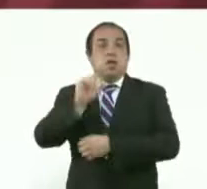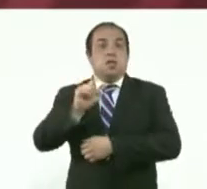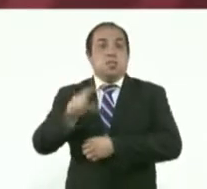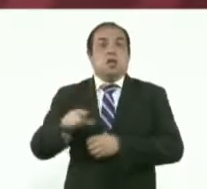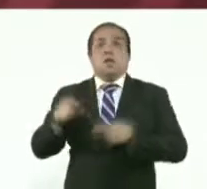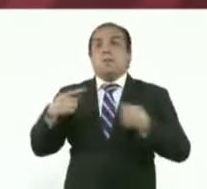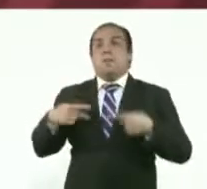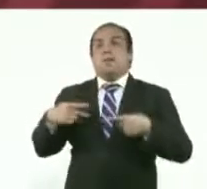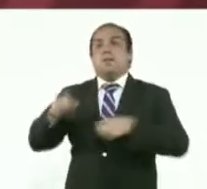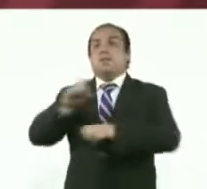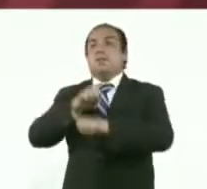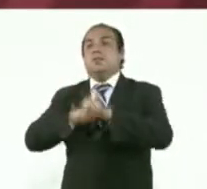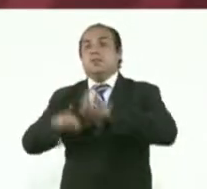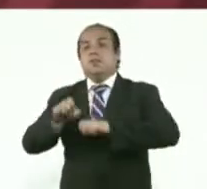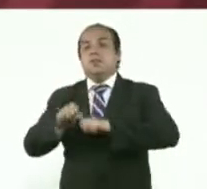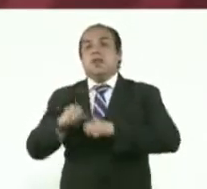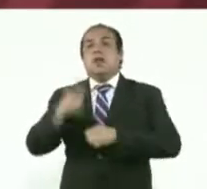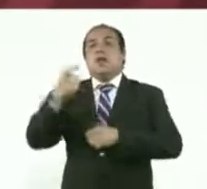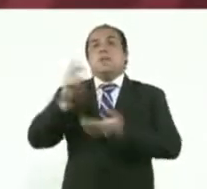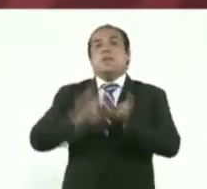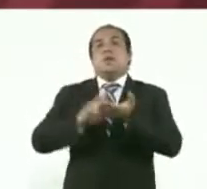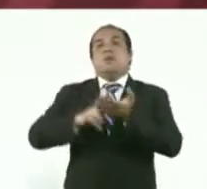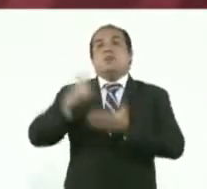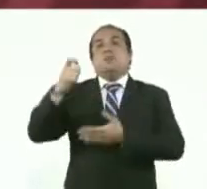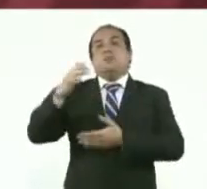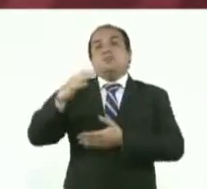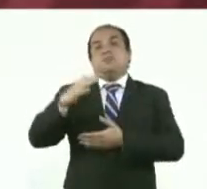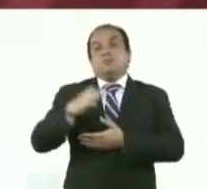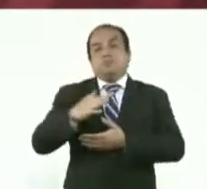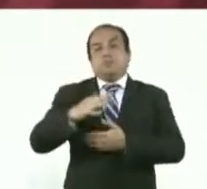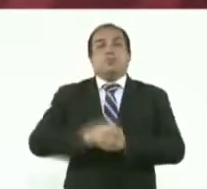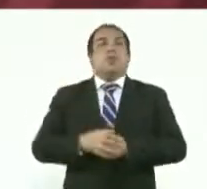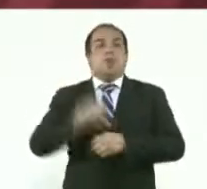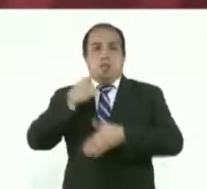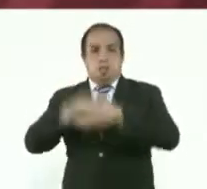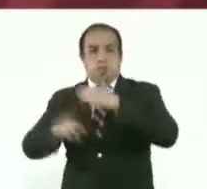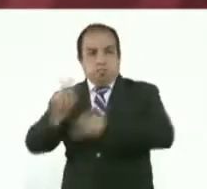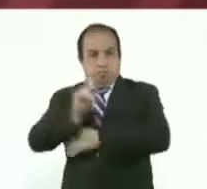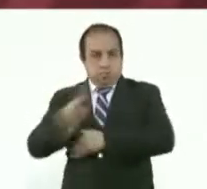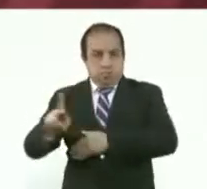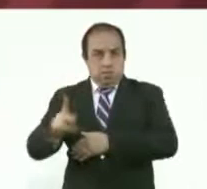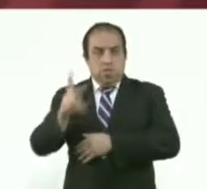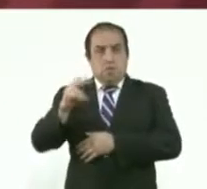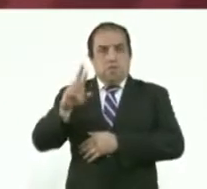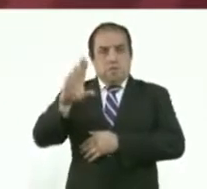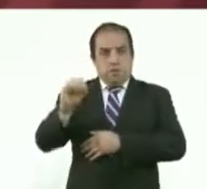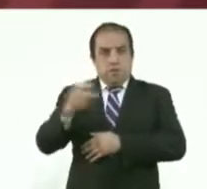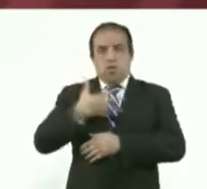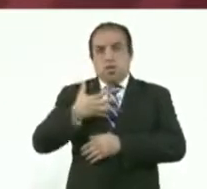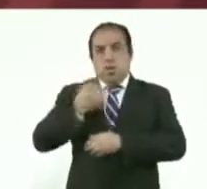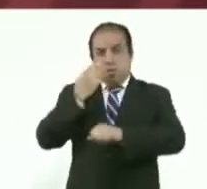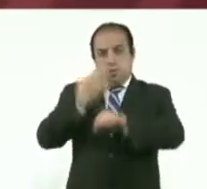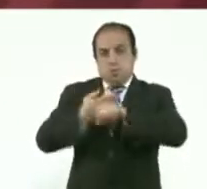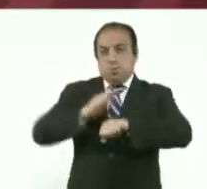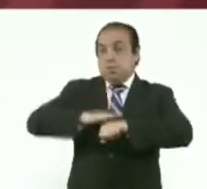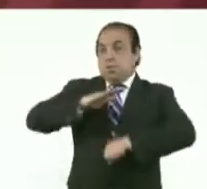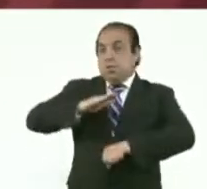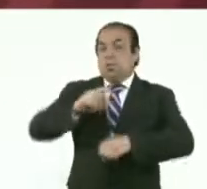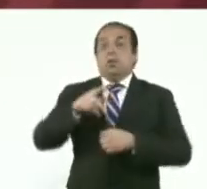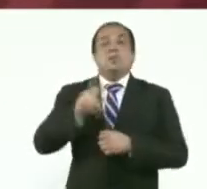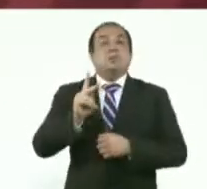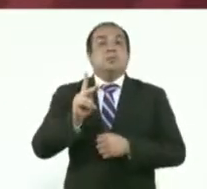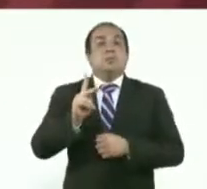propio gasolinero le va a bajar a los precios con esta sola denuncia ciudadana. Profeco tiene más atribuciones, pero pues